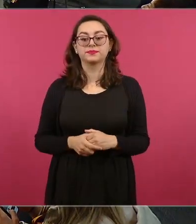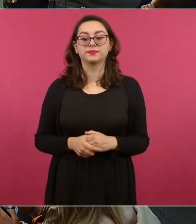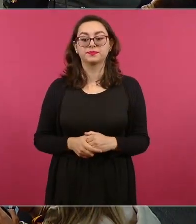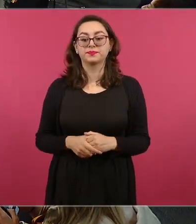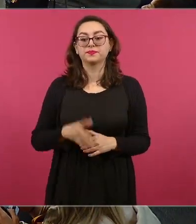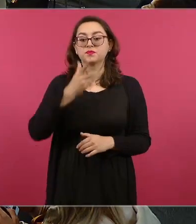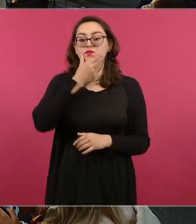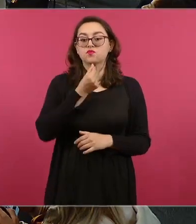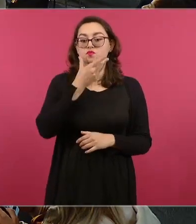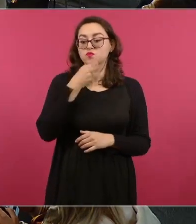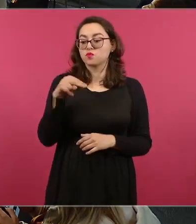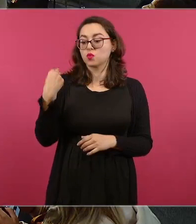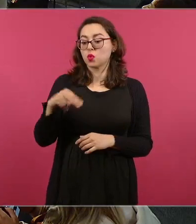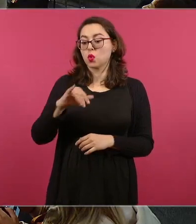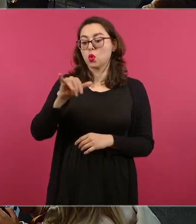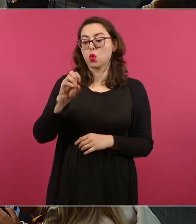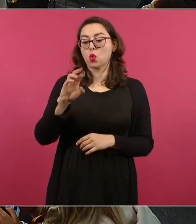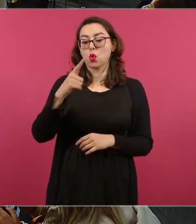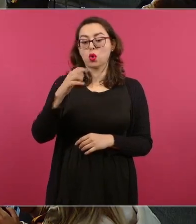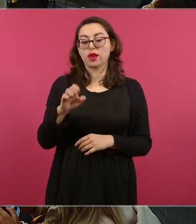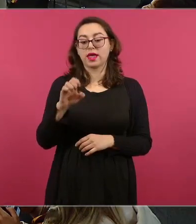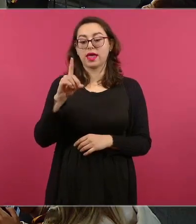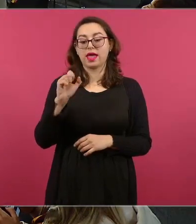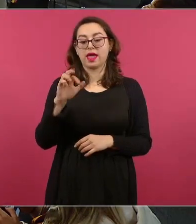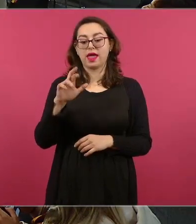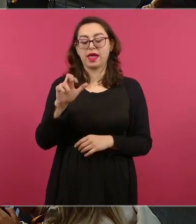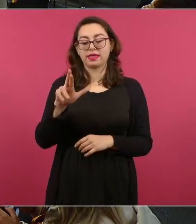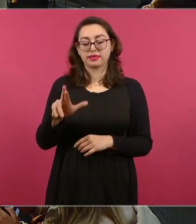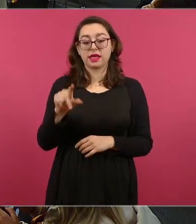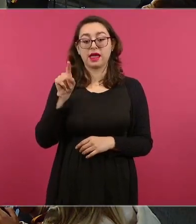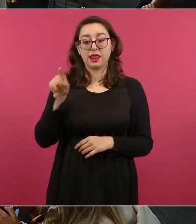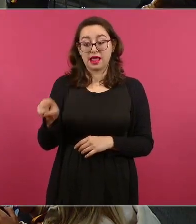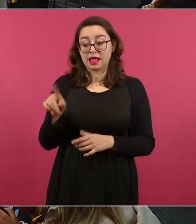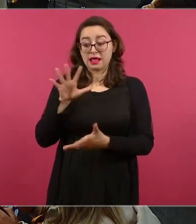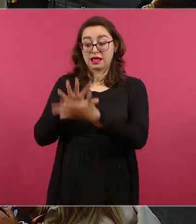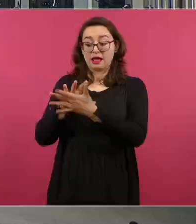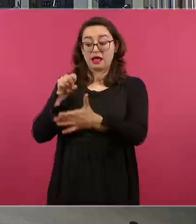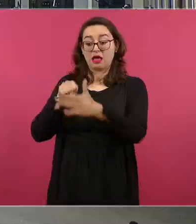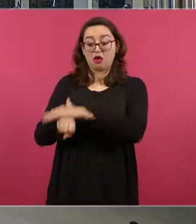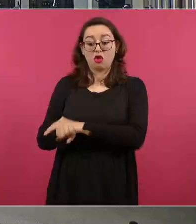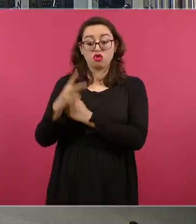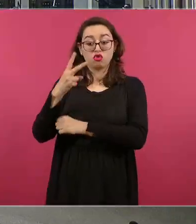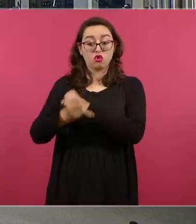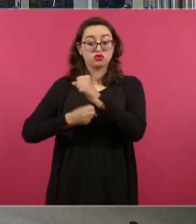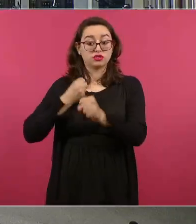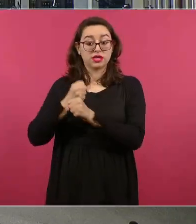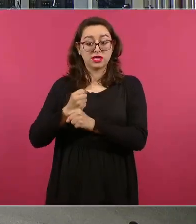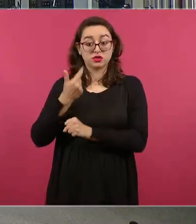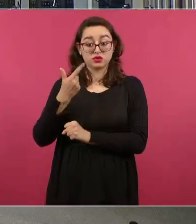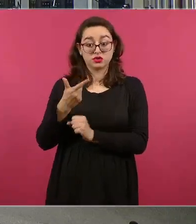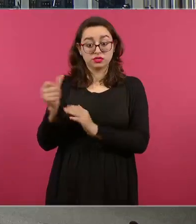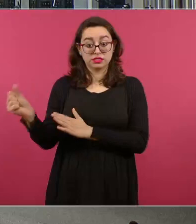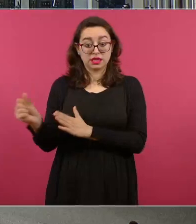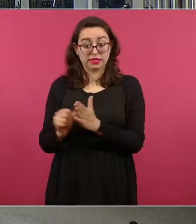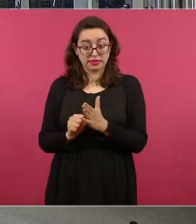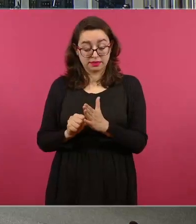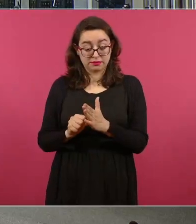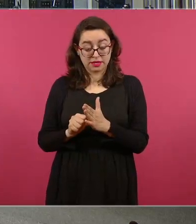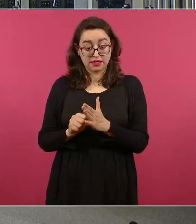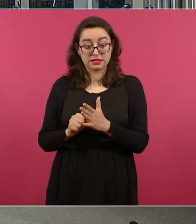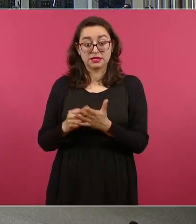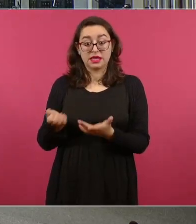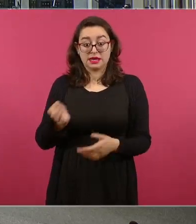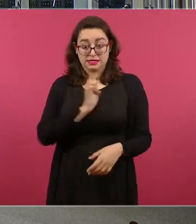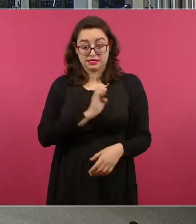de nombre Jorge Edgar Calisto Camargo, que tiene preso 2 años 7 meses en el penal de Chiconautla,